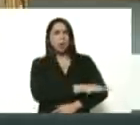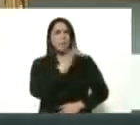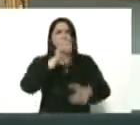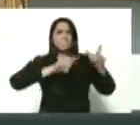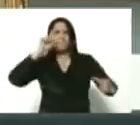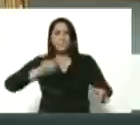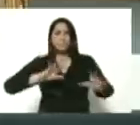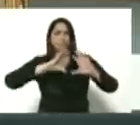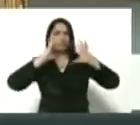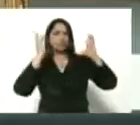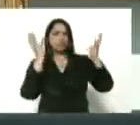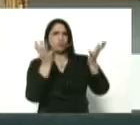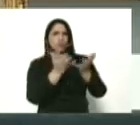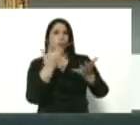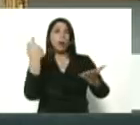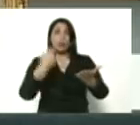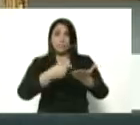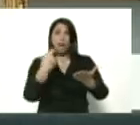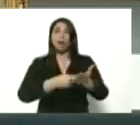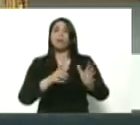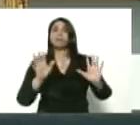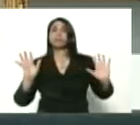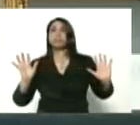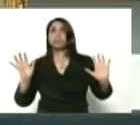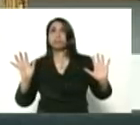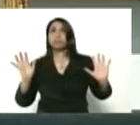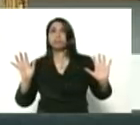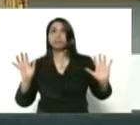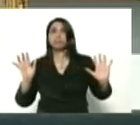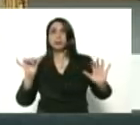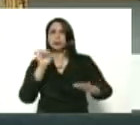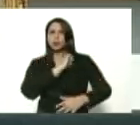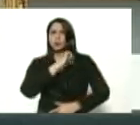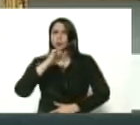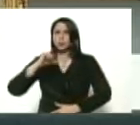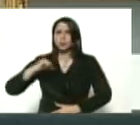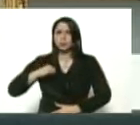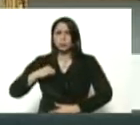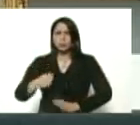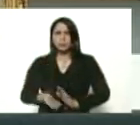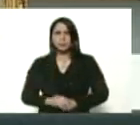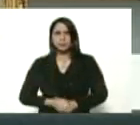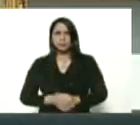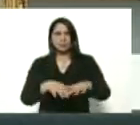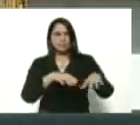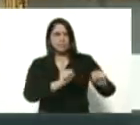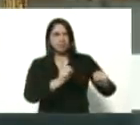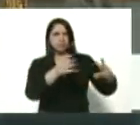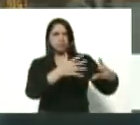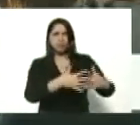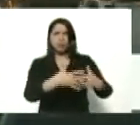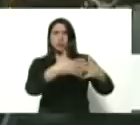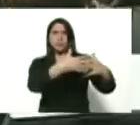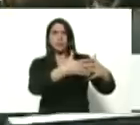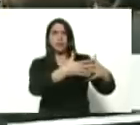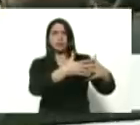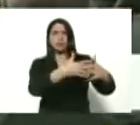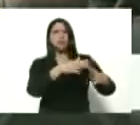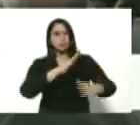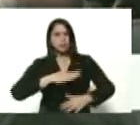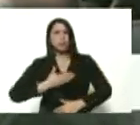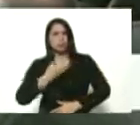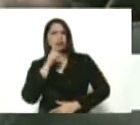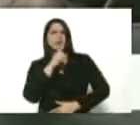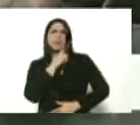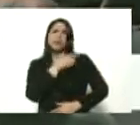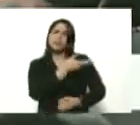mundo y le pagan. Es la privatización del imperialismo norteamericano. Se podría llamar así,